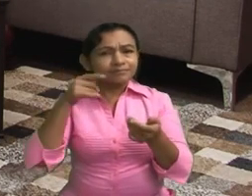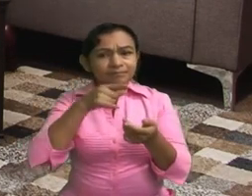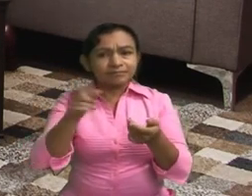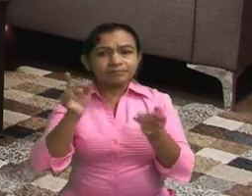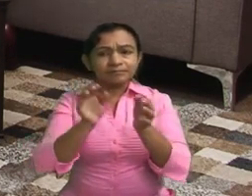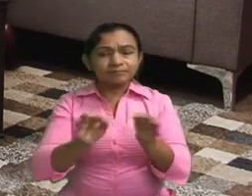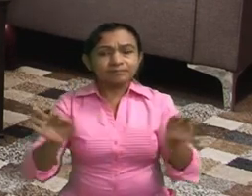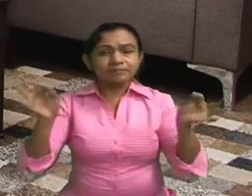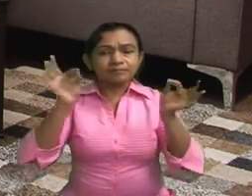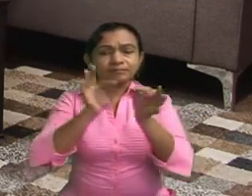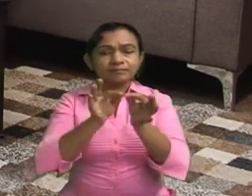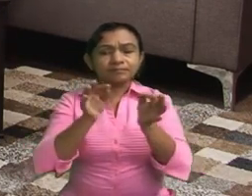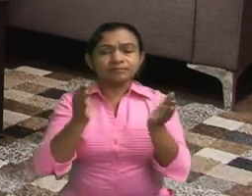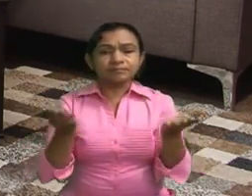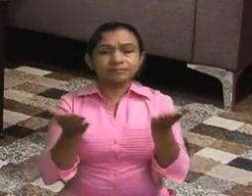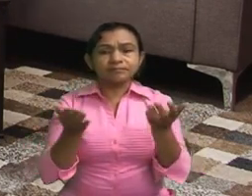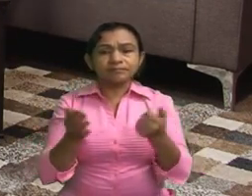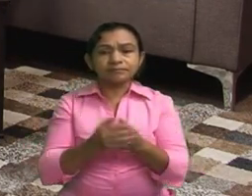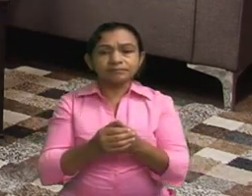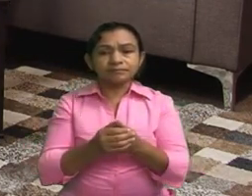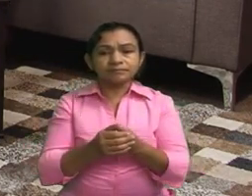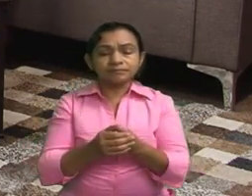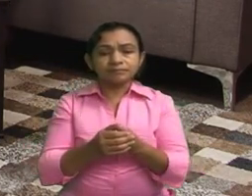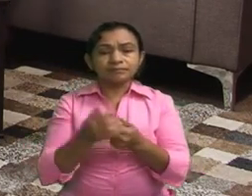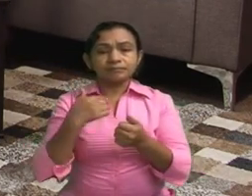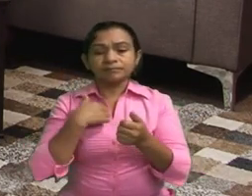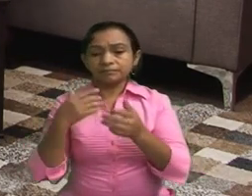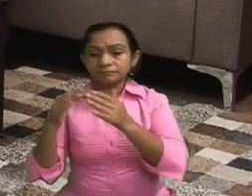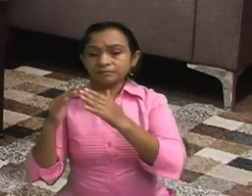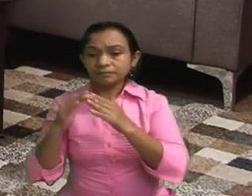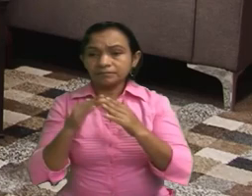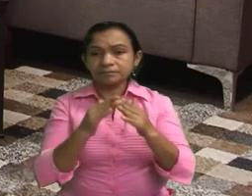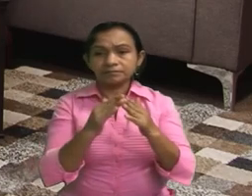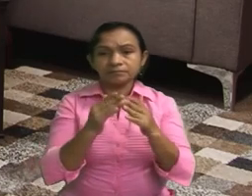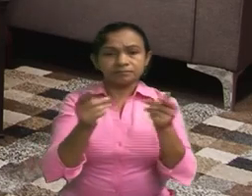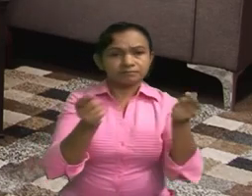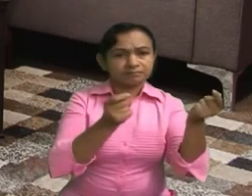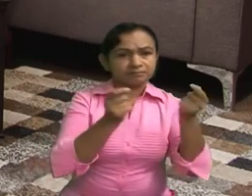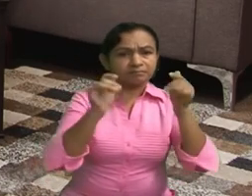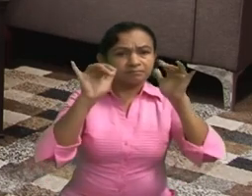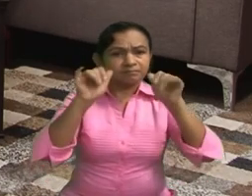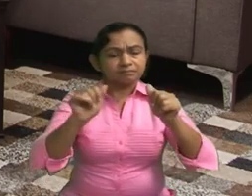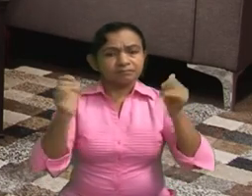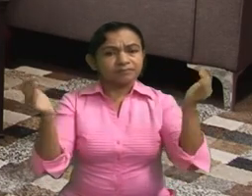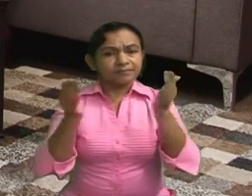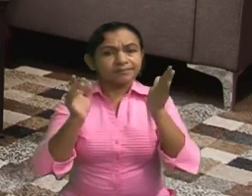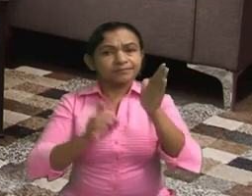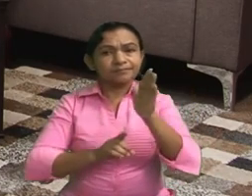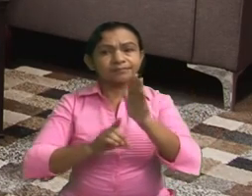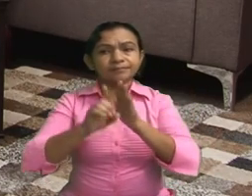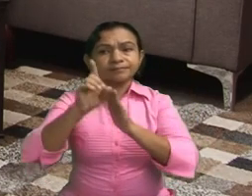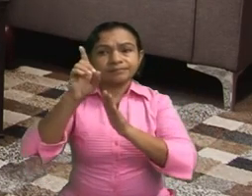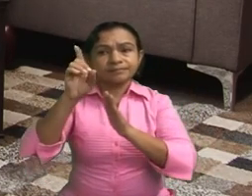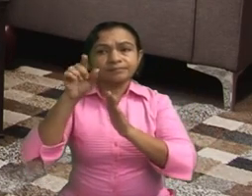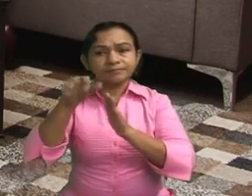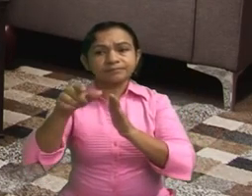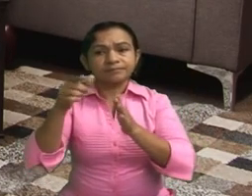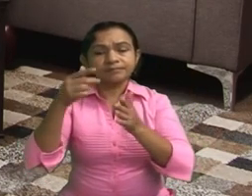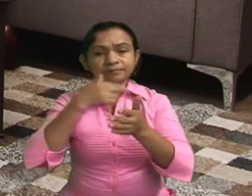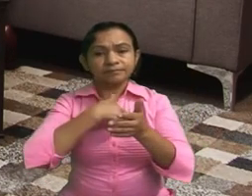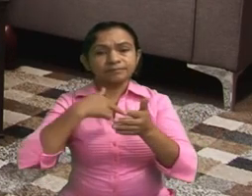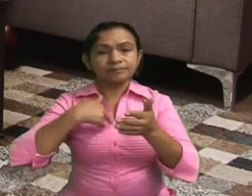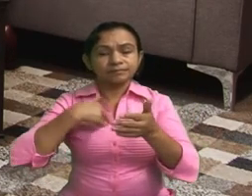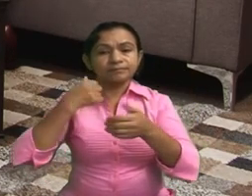lo interesante. O sea, qué bonito. Uno llega a las comunidades y ellos manejan cómo se ha venido desarrollando esto, porque con ellos se ha